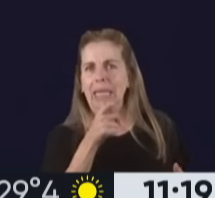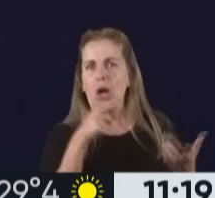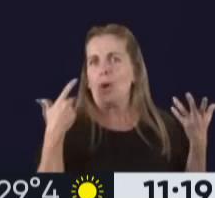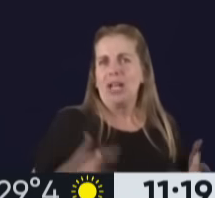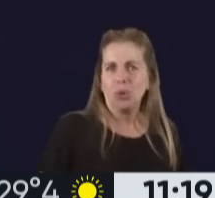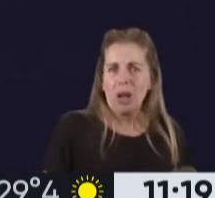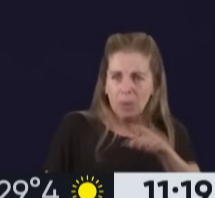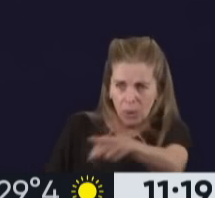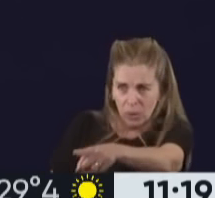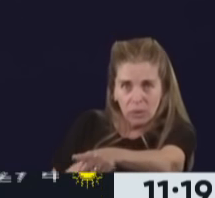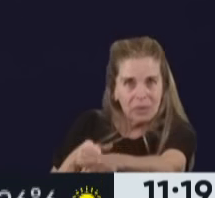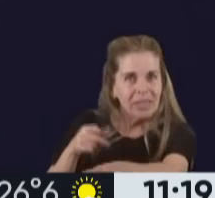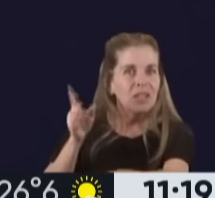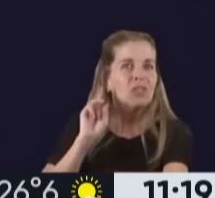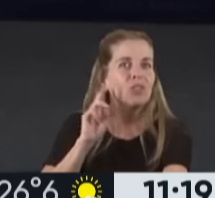¿Querés atender?